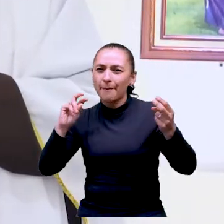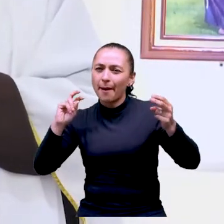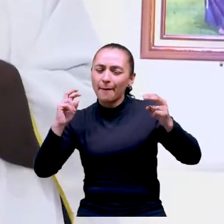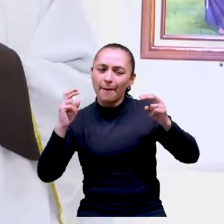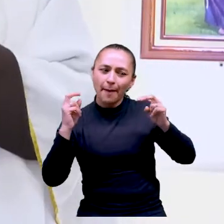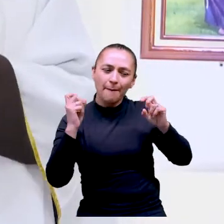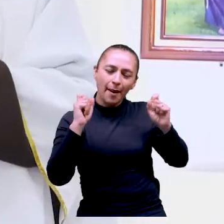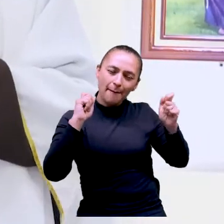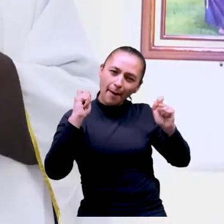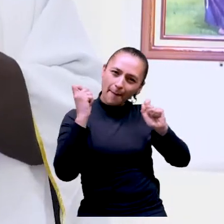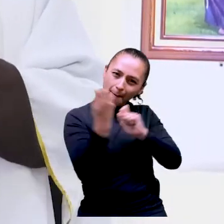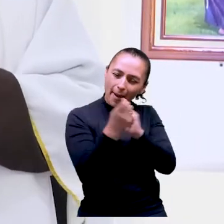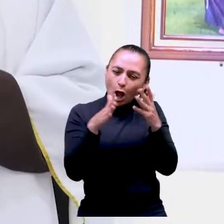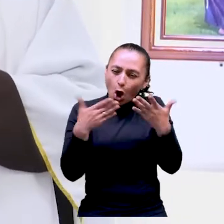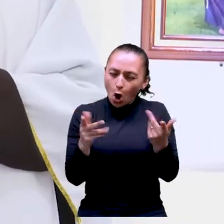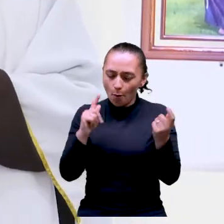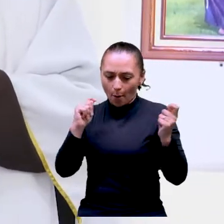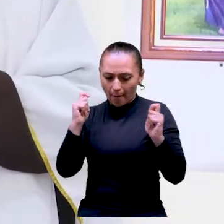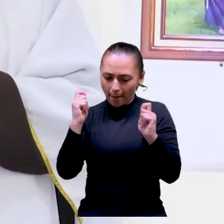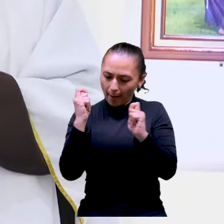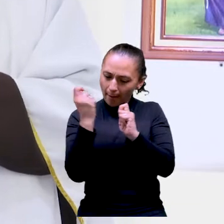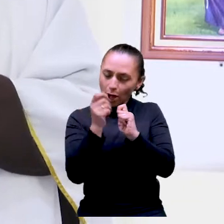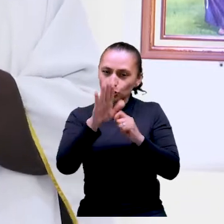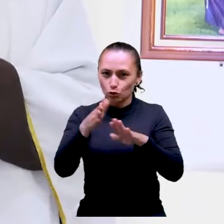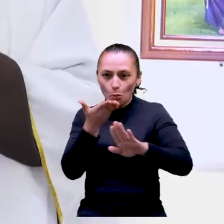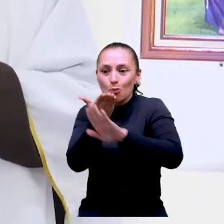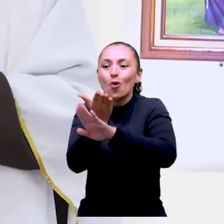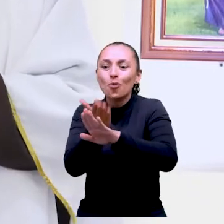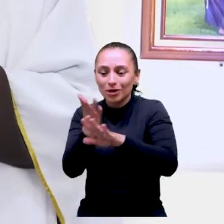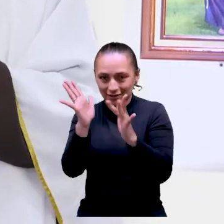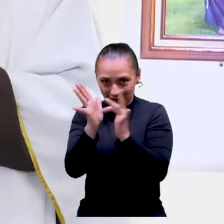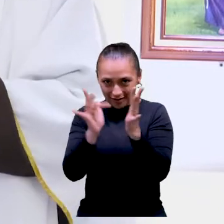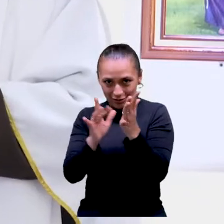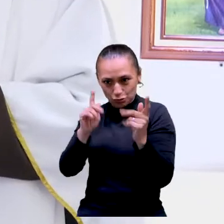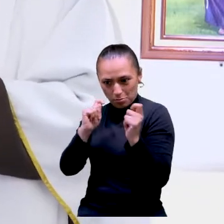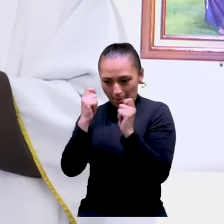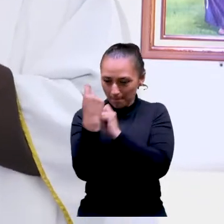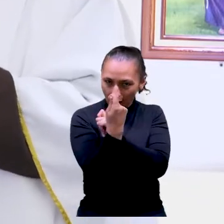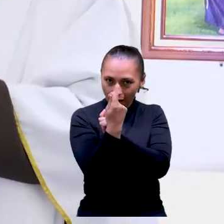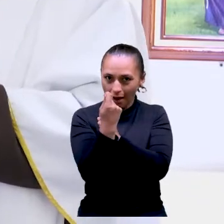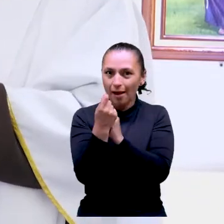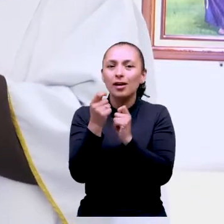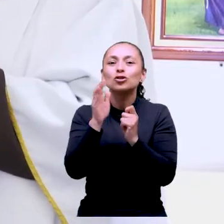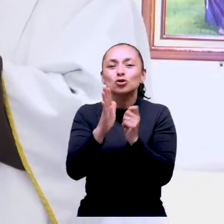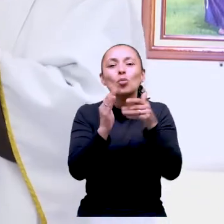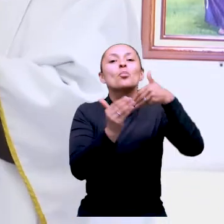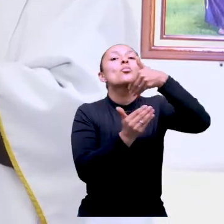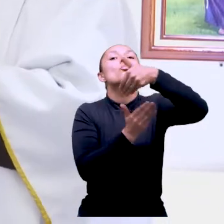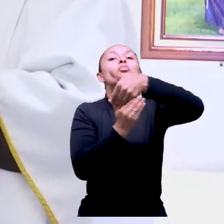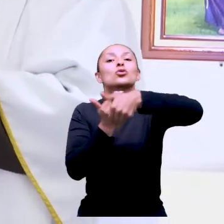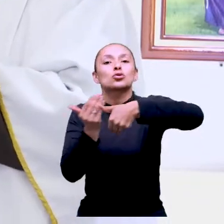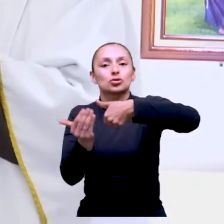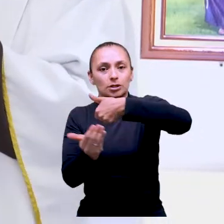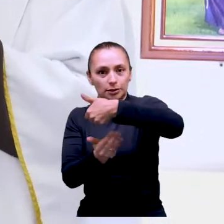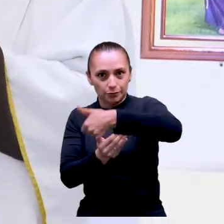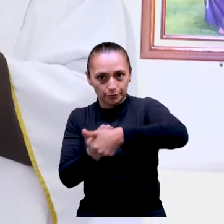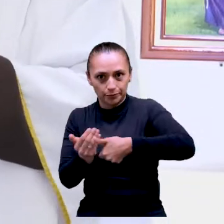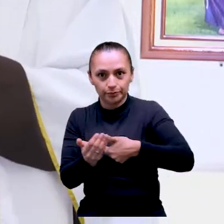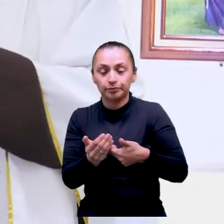jesús fueron entendiendo la dinámica del resucitado fueron entendiendo la propuesta de jesús